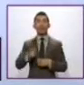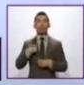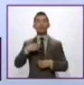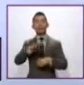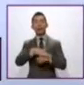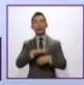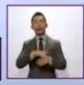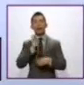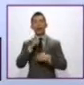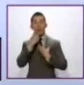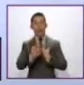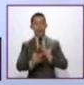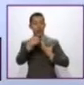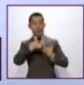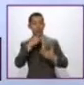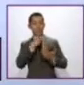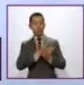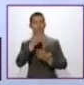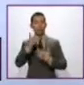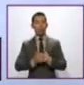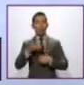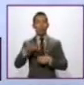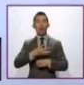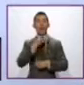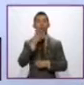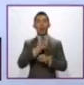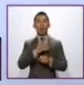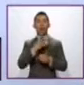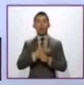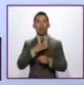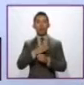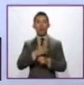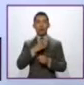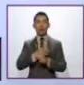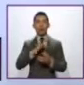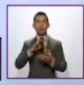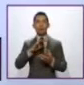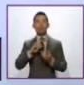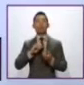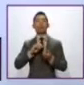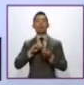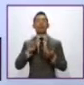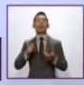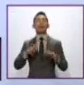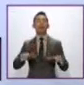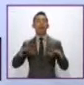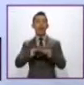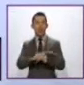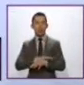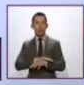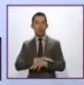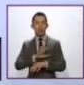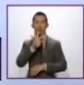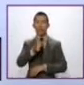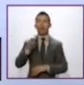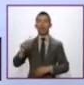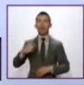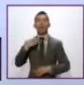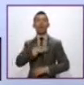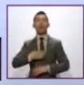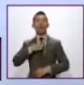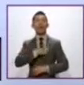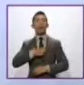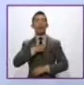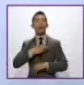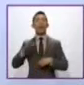de sumarse a este proyecto de la Cuarta Transformación. Realmente estoy muy contenta porque por eso me